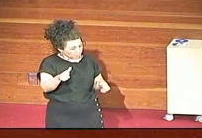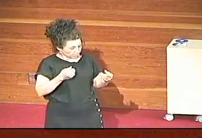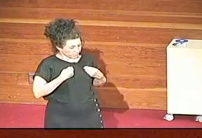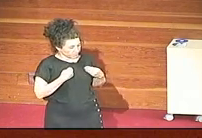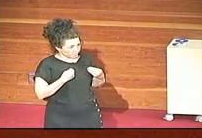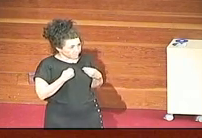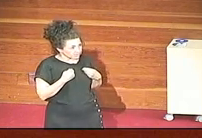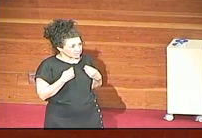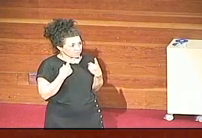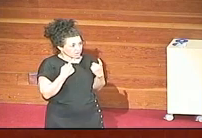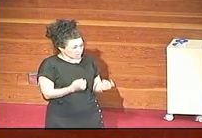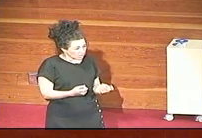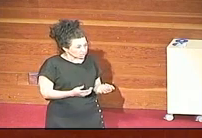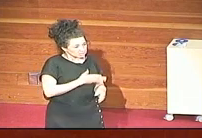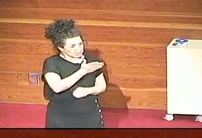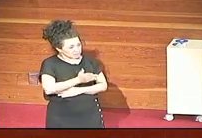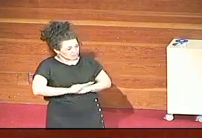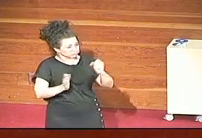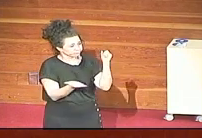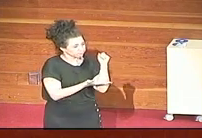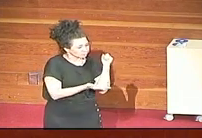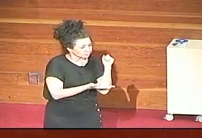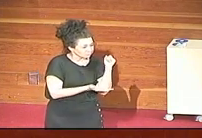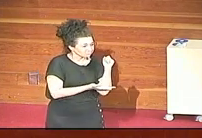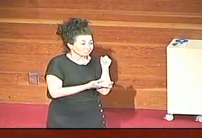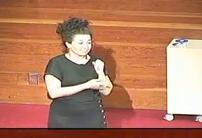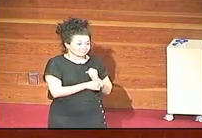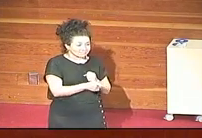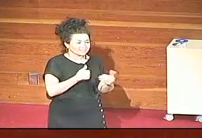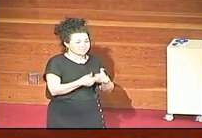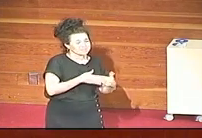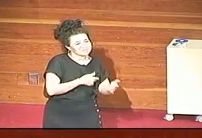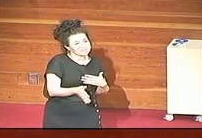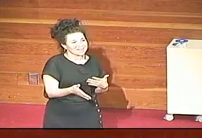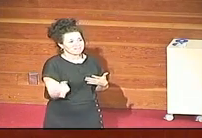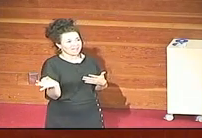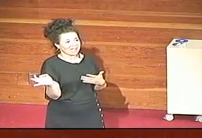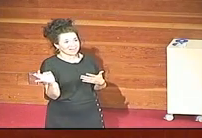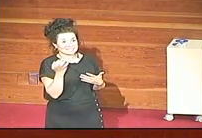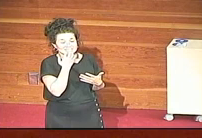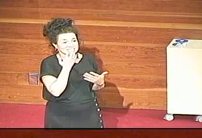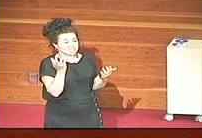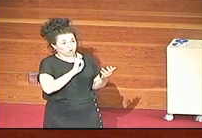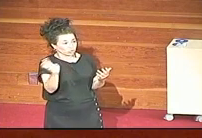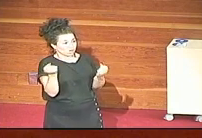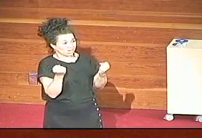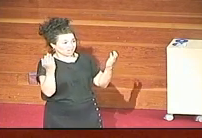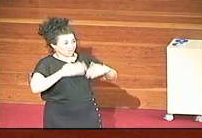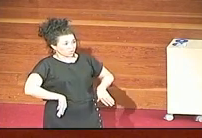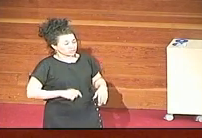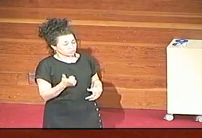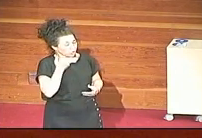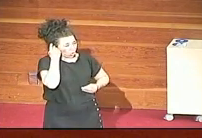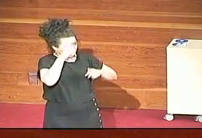que necesita ir a cortar línea los equipos al final lo tienes que hacer manual a no ser que tengas otro tipo de energía entonces pues bueno es un poco es la reflexión